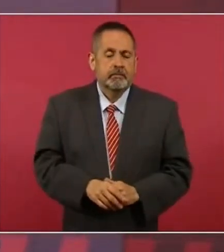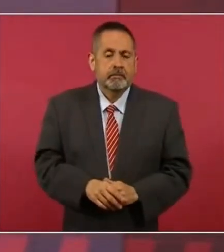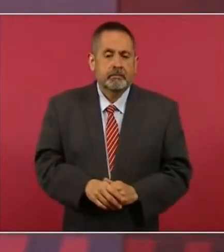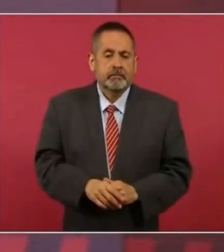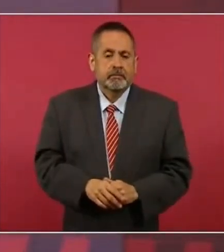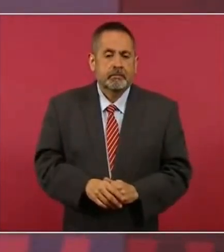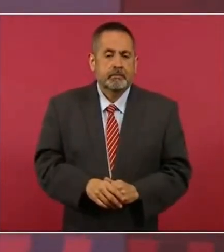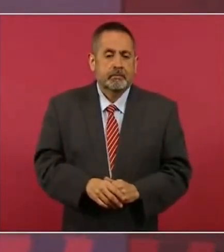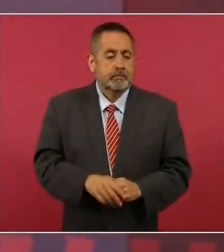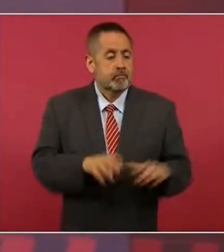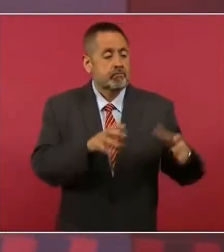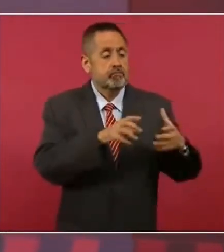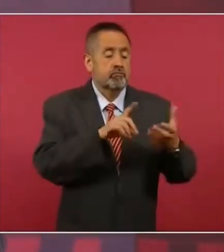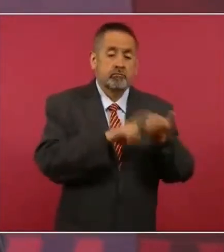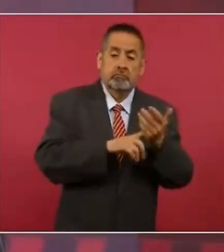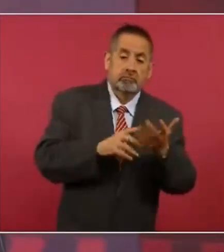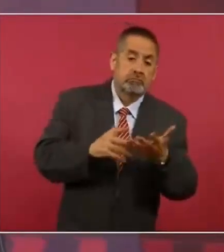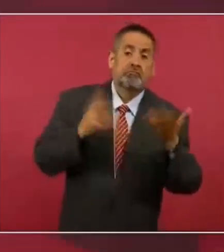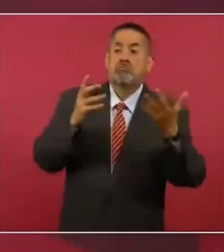ahora enarbola